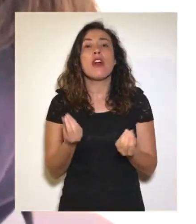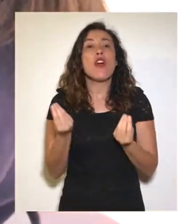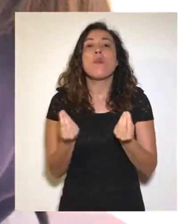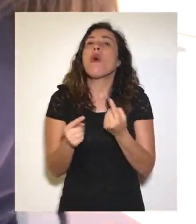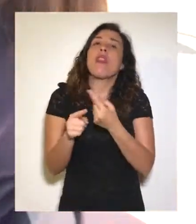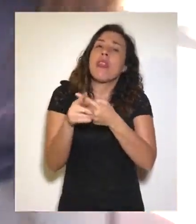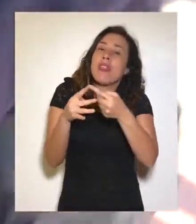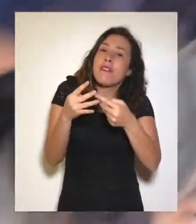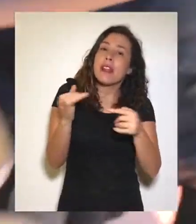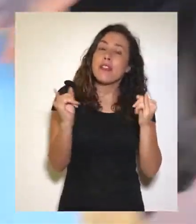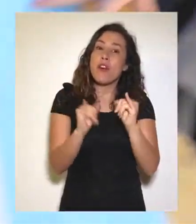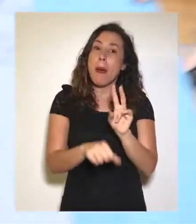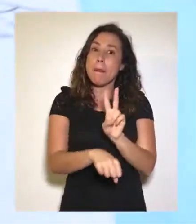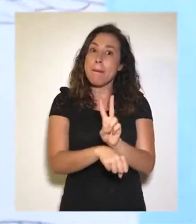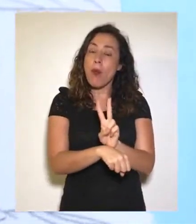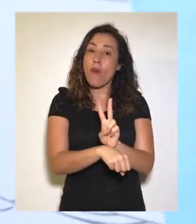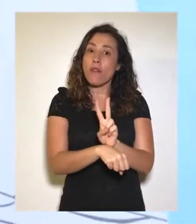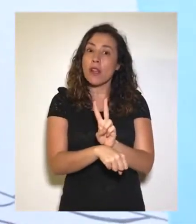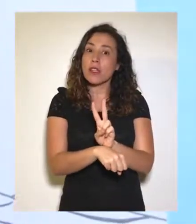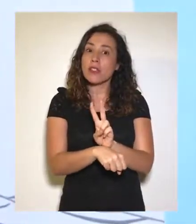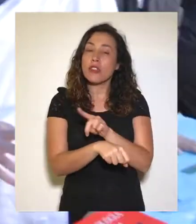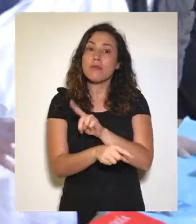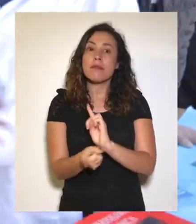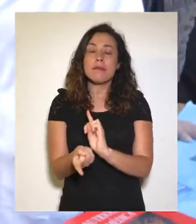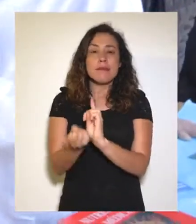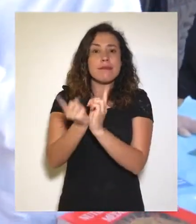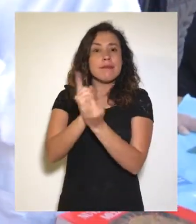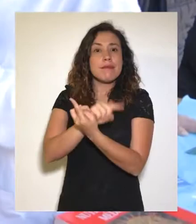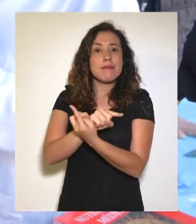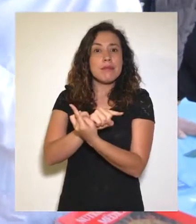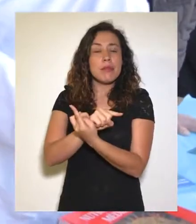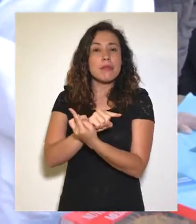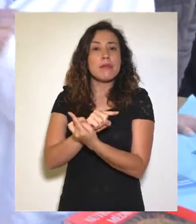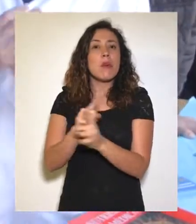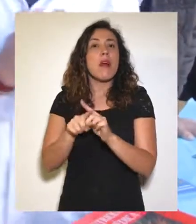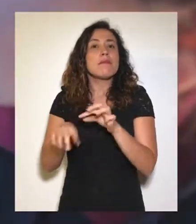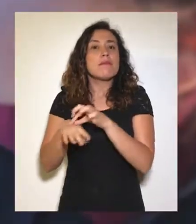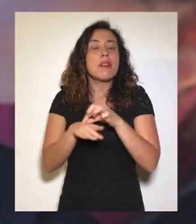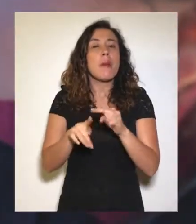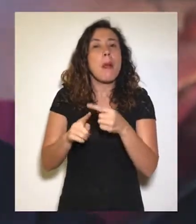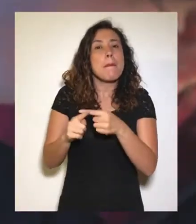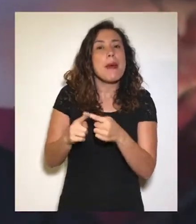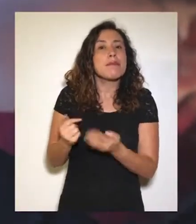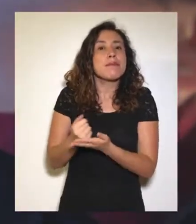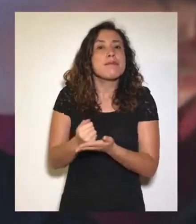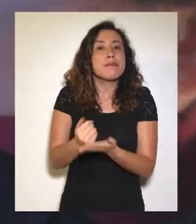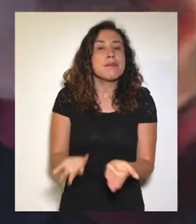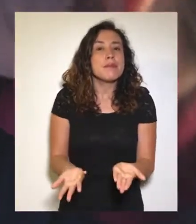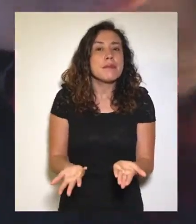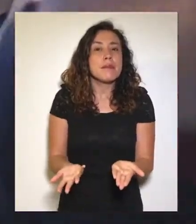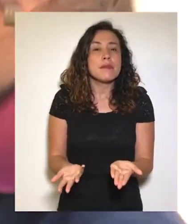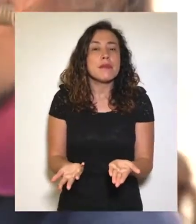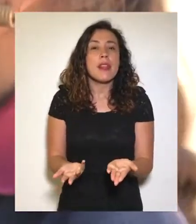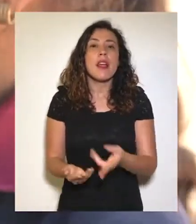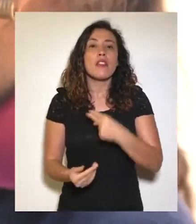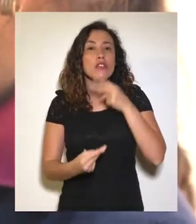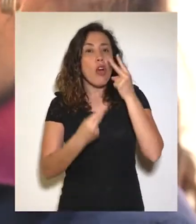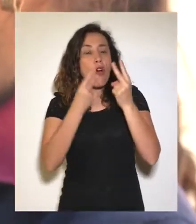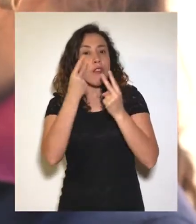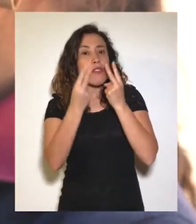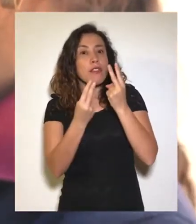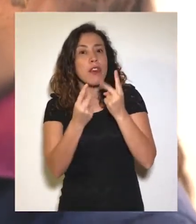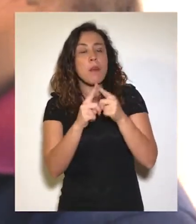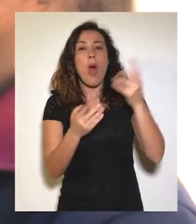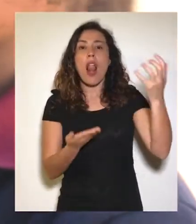y cómo de una u otra manera el profesor se va a convertir en un mediador, ¿ya? Y que finalmente lo